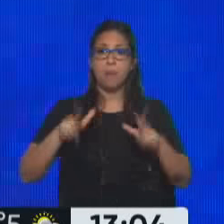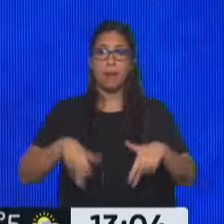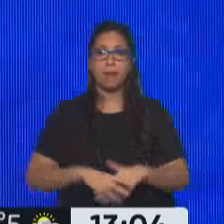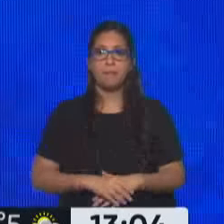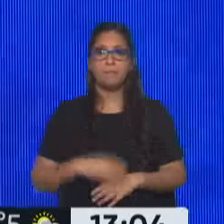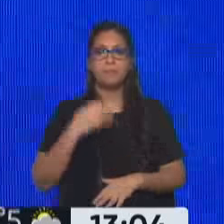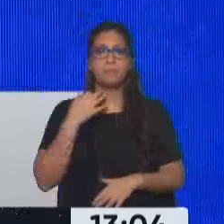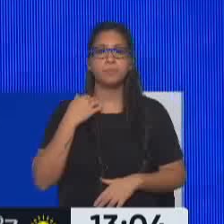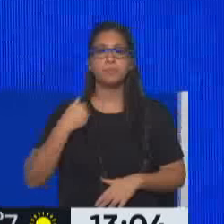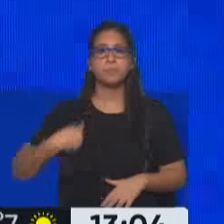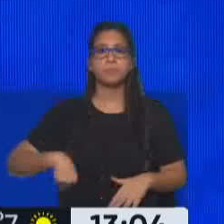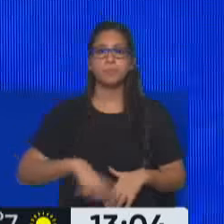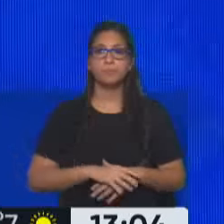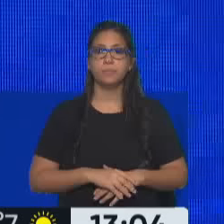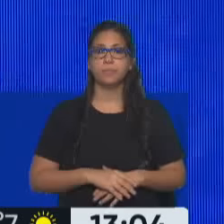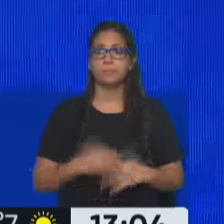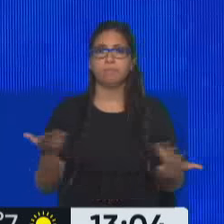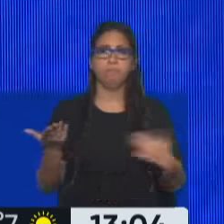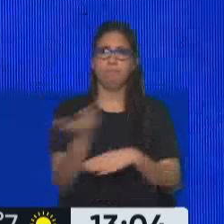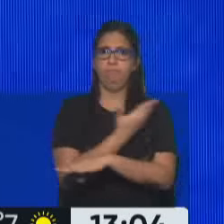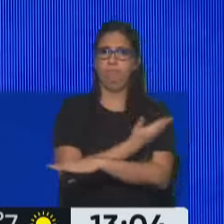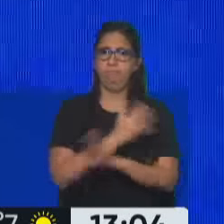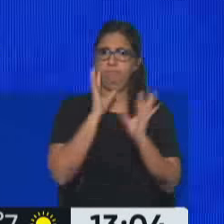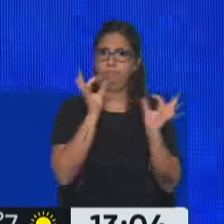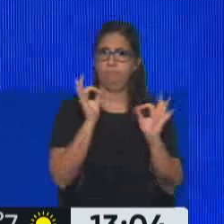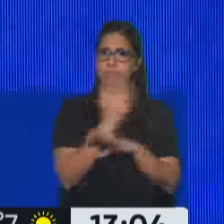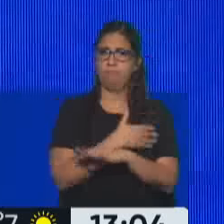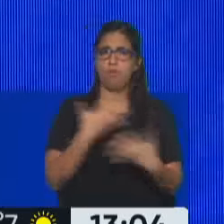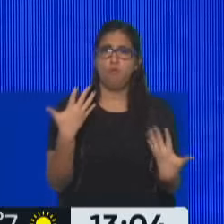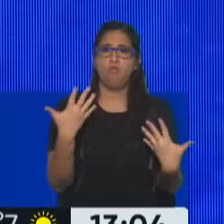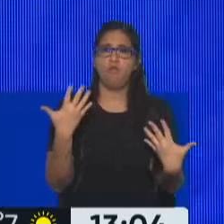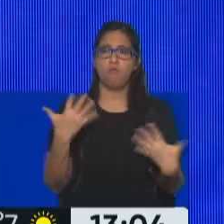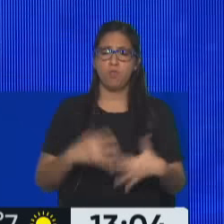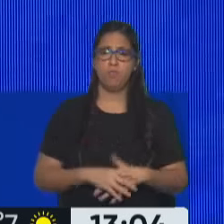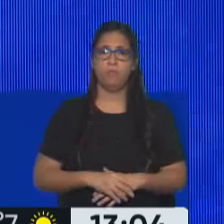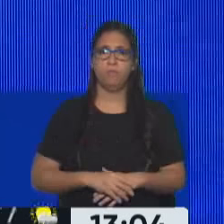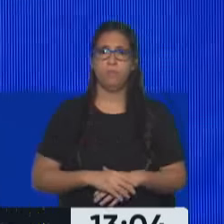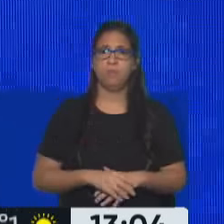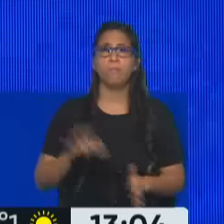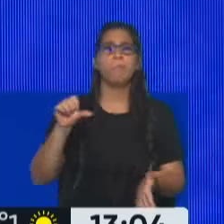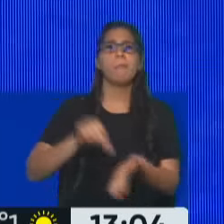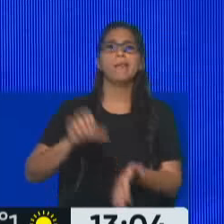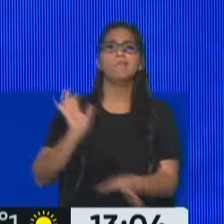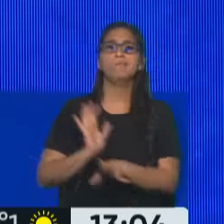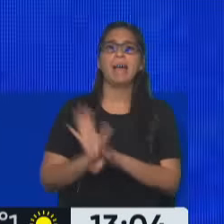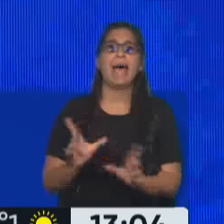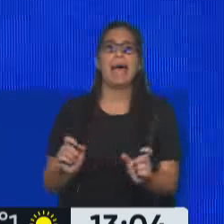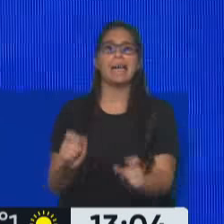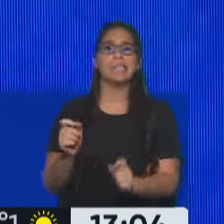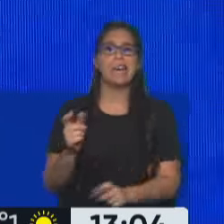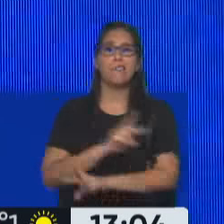El diagnóstico clínico era más notorio. Teníamos un país con cáncer fiscal